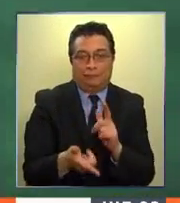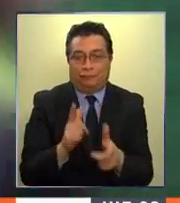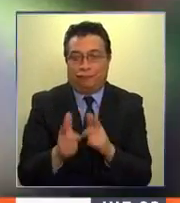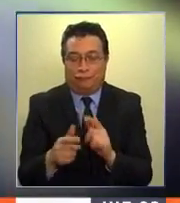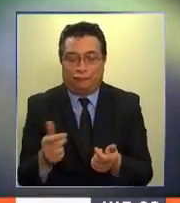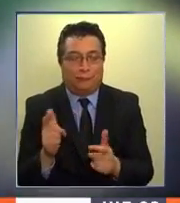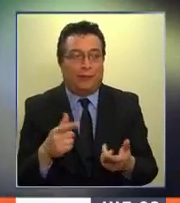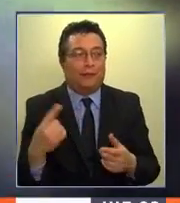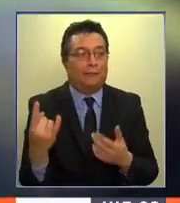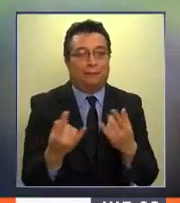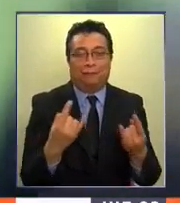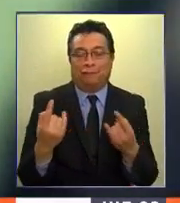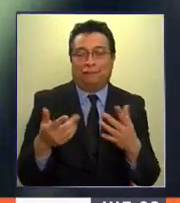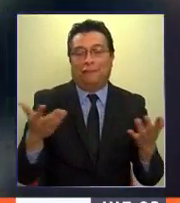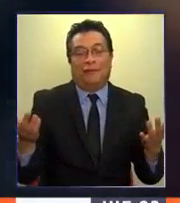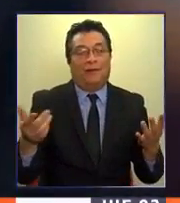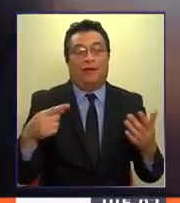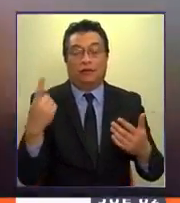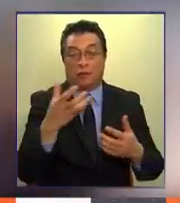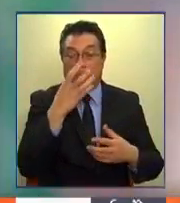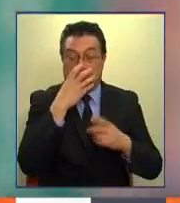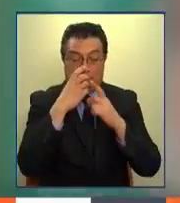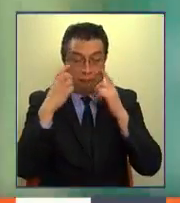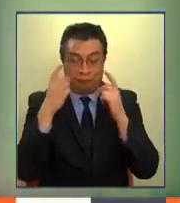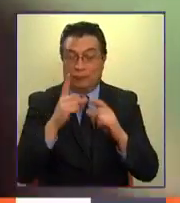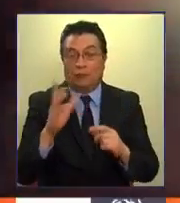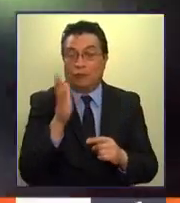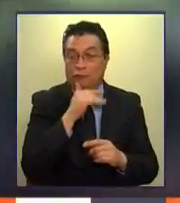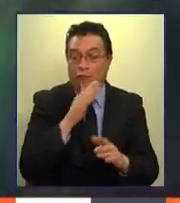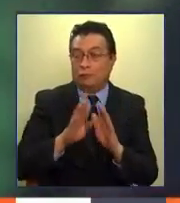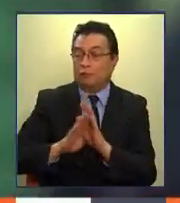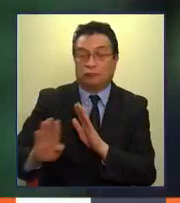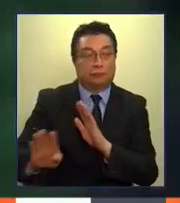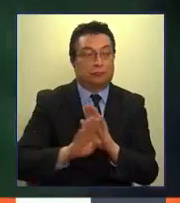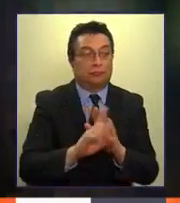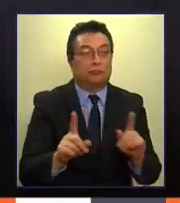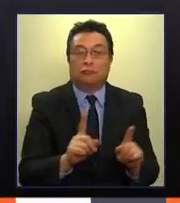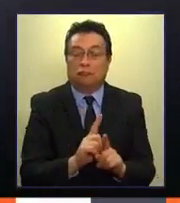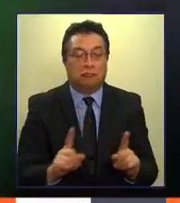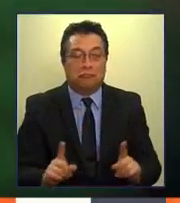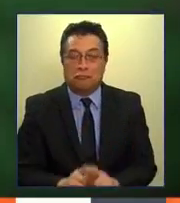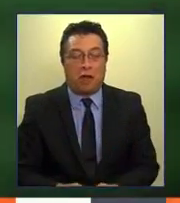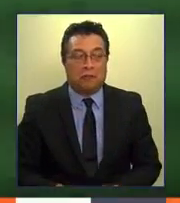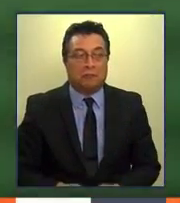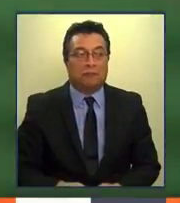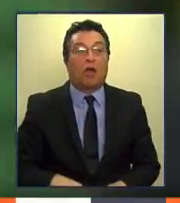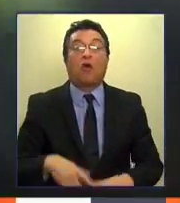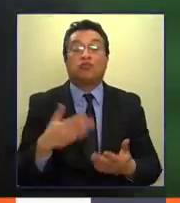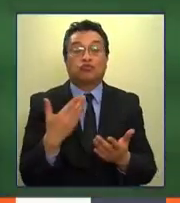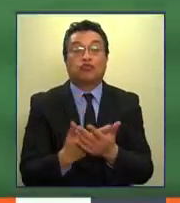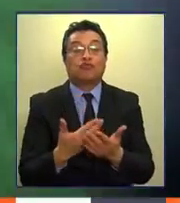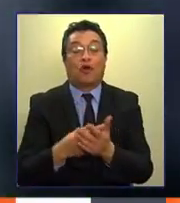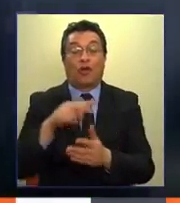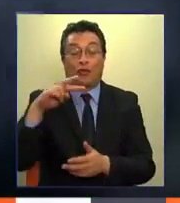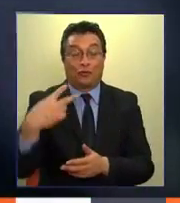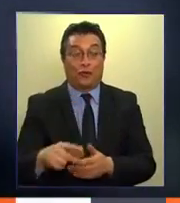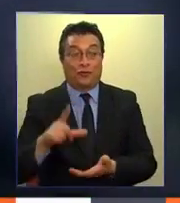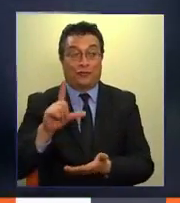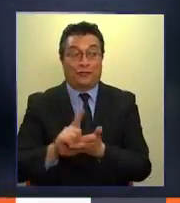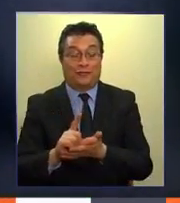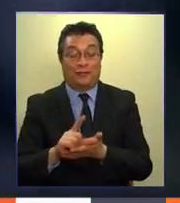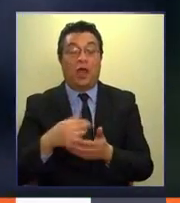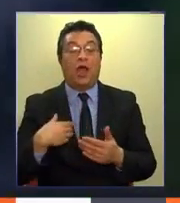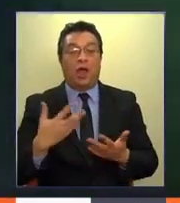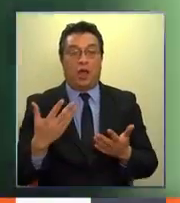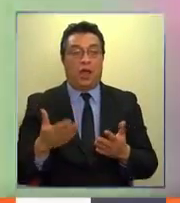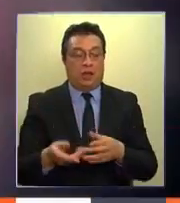alcohol, ninguna de ellas por lo demás con mascarilla o respetando la distancia física. Se aprovecharon los dueños de esta tienda de que son